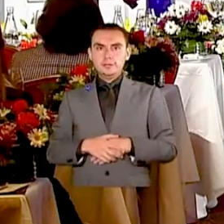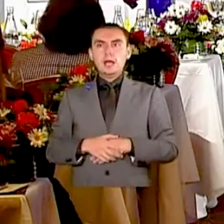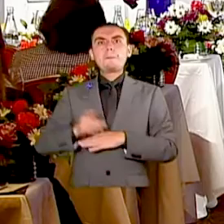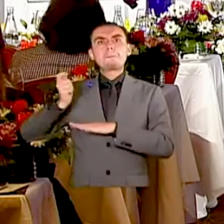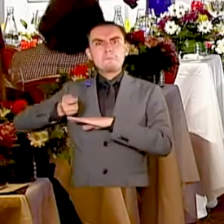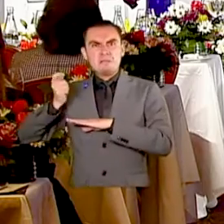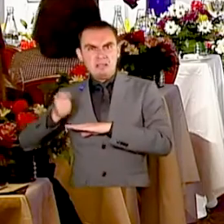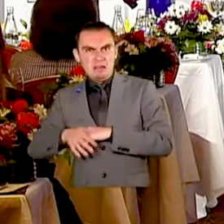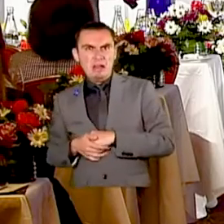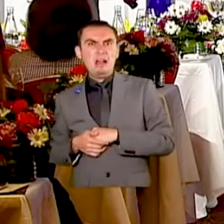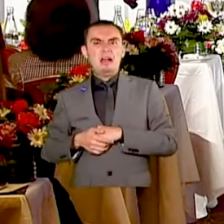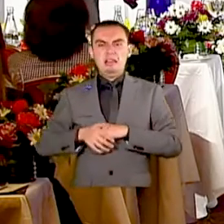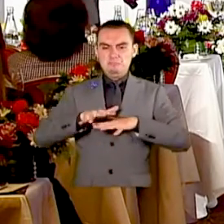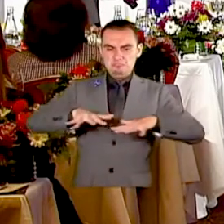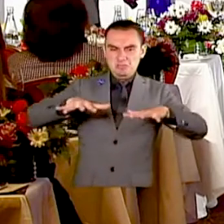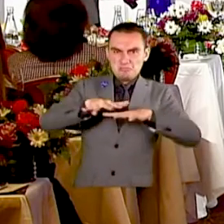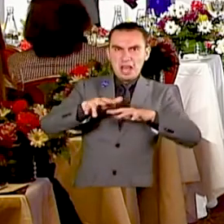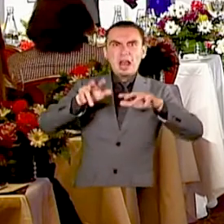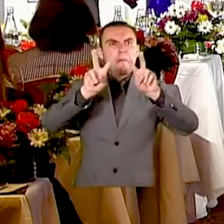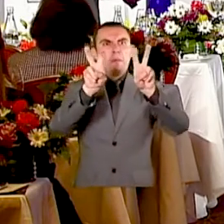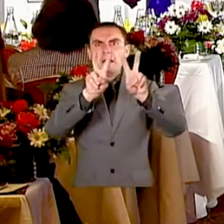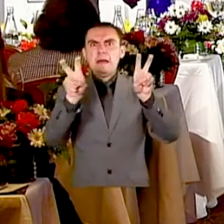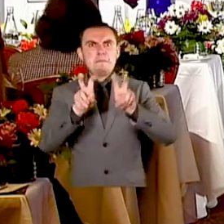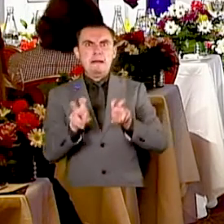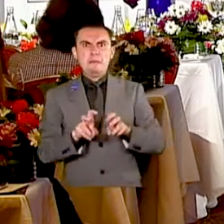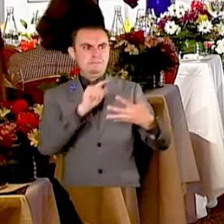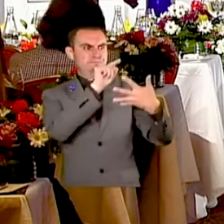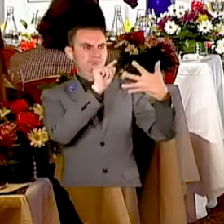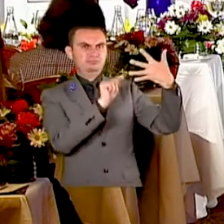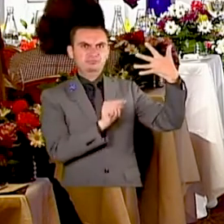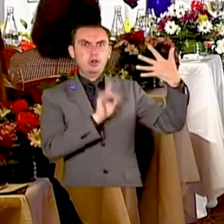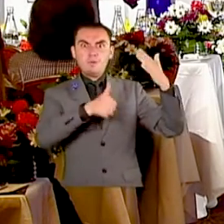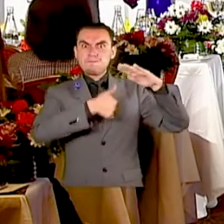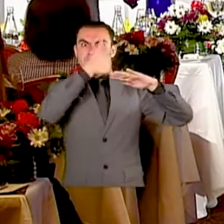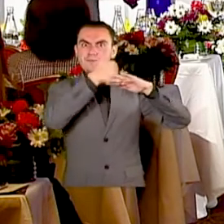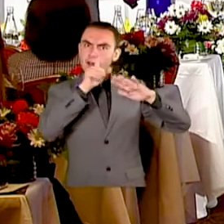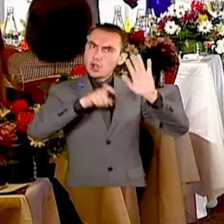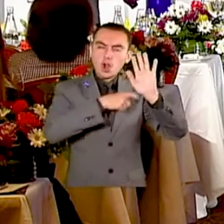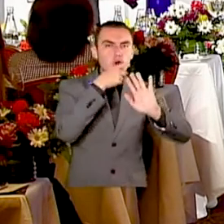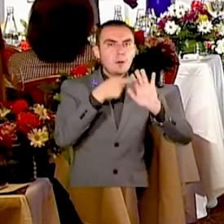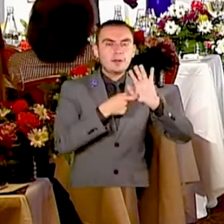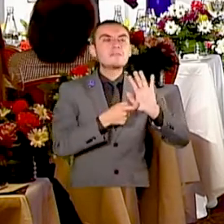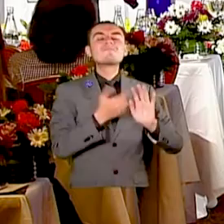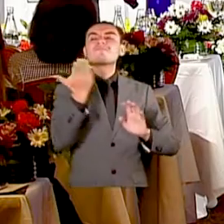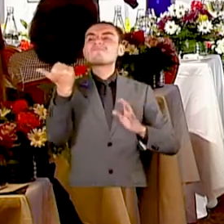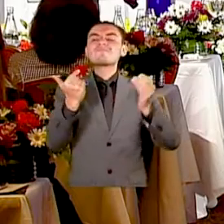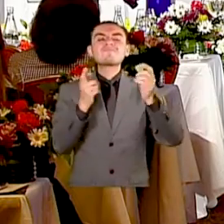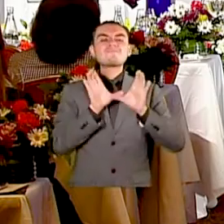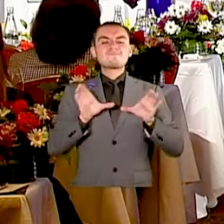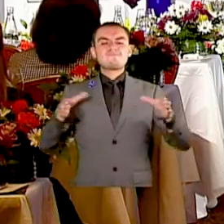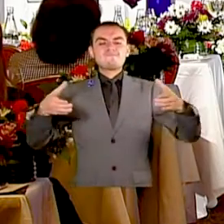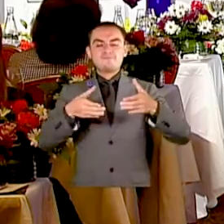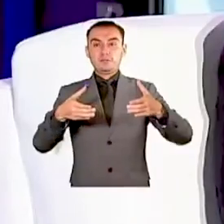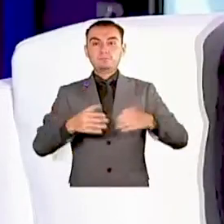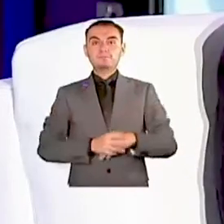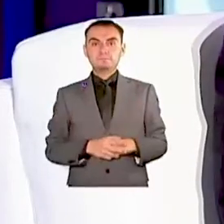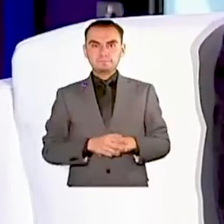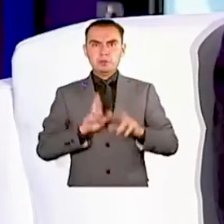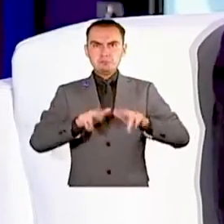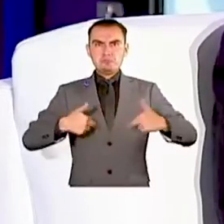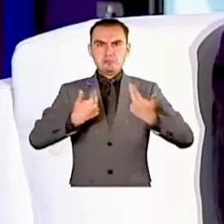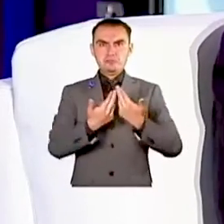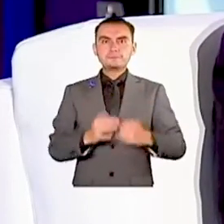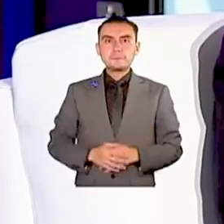penales, de tierras, entre otros, y trazó los lineamientos que permitirían el cumplimiento de las